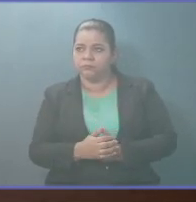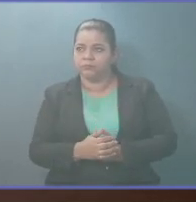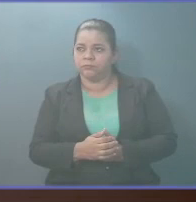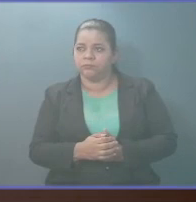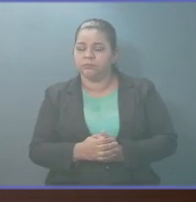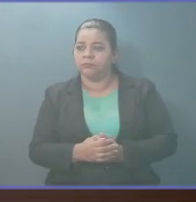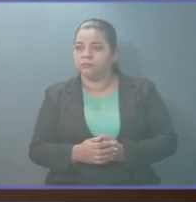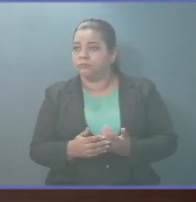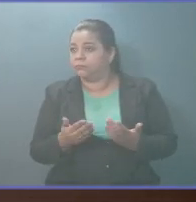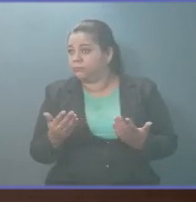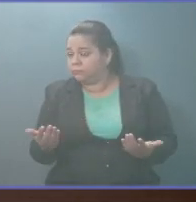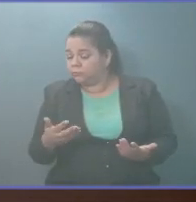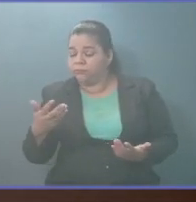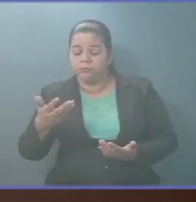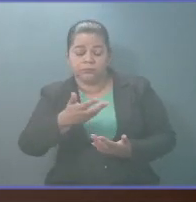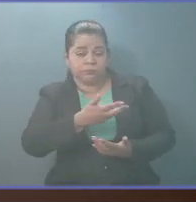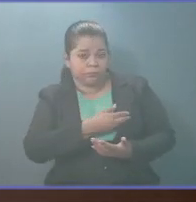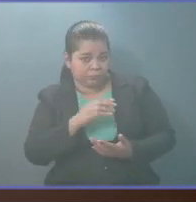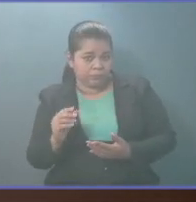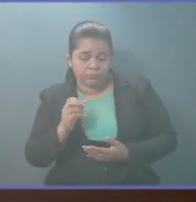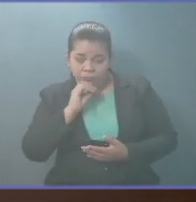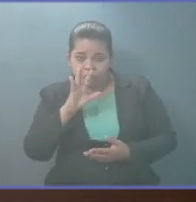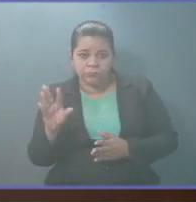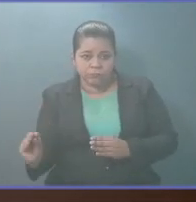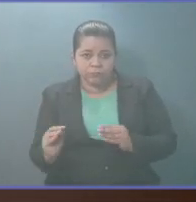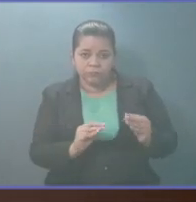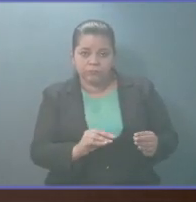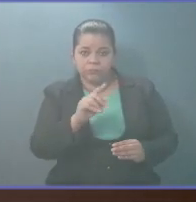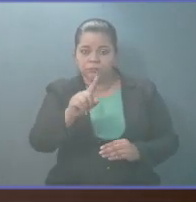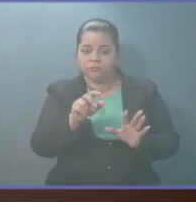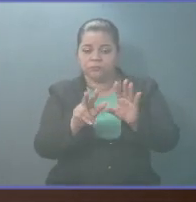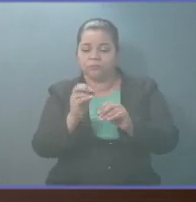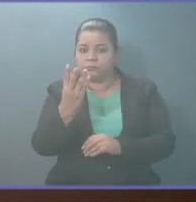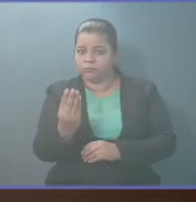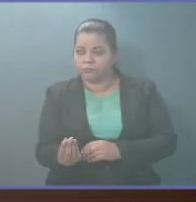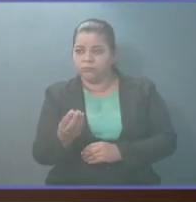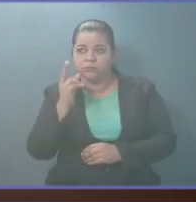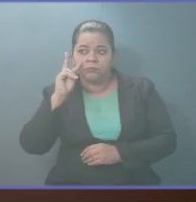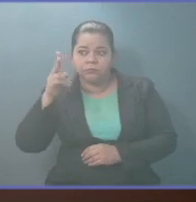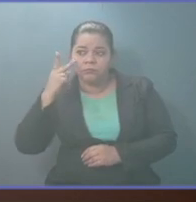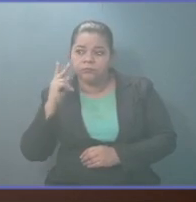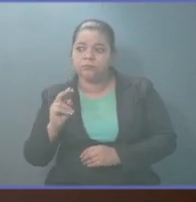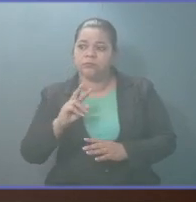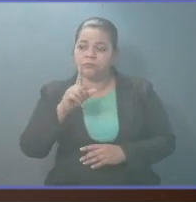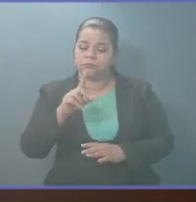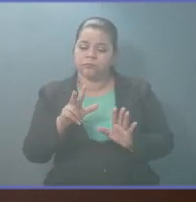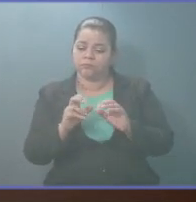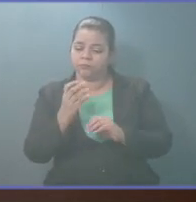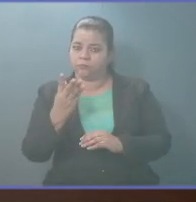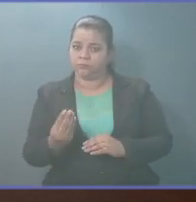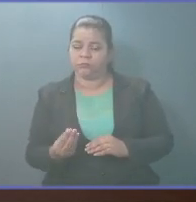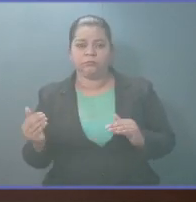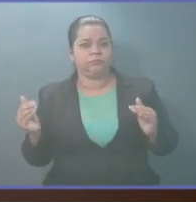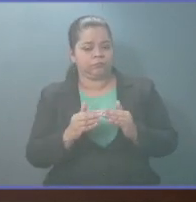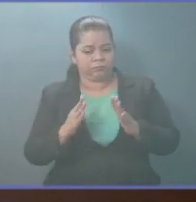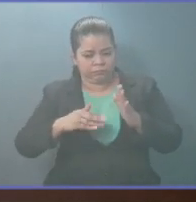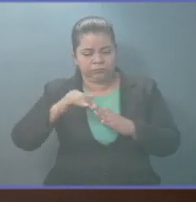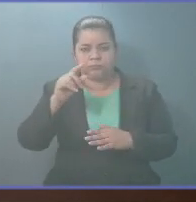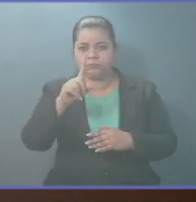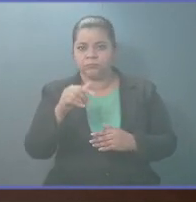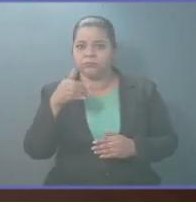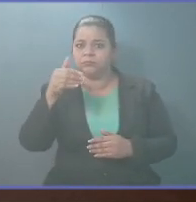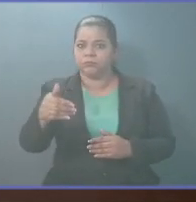hábiles. En la resolución del recurso se podrá revocar, reformar o confirmar lo recurrido. El plazo de 5